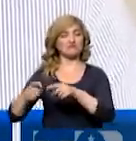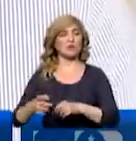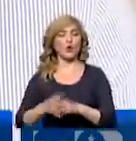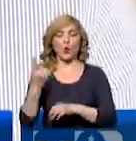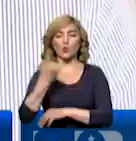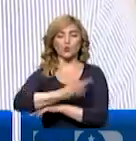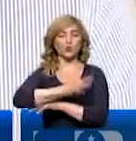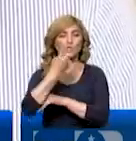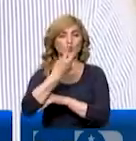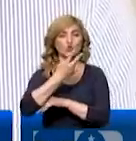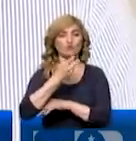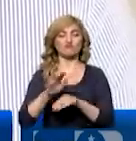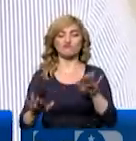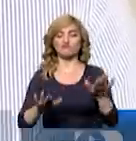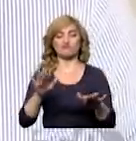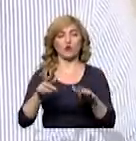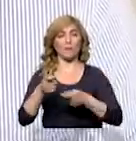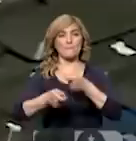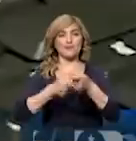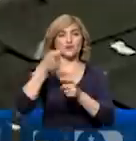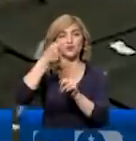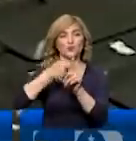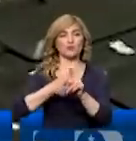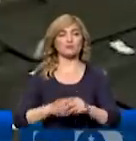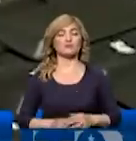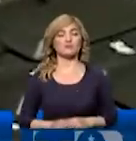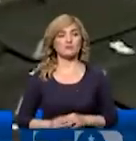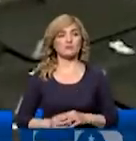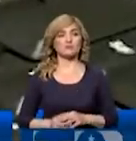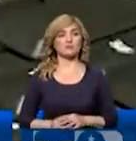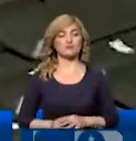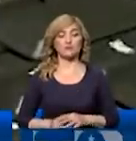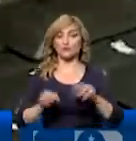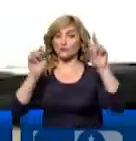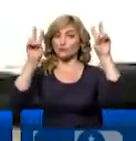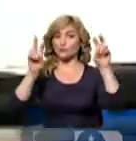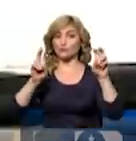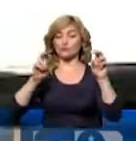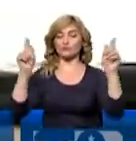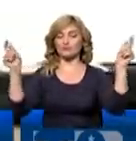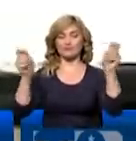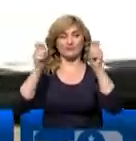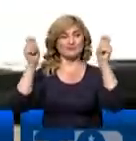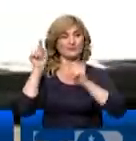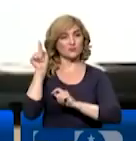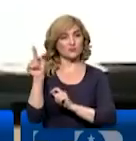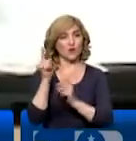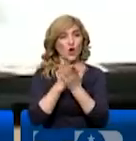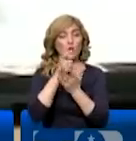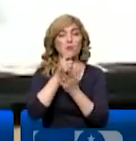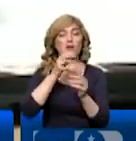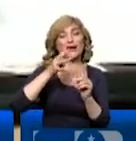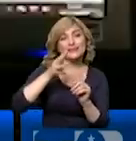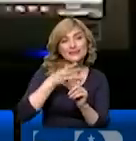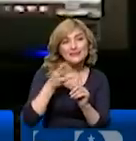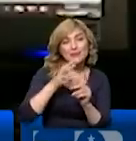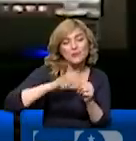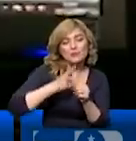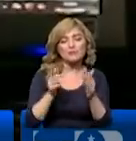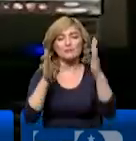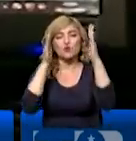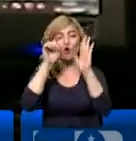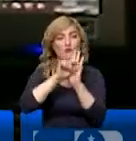dos días hacemos el equivalente a la venta de un mes. Durante el Cyber Monday, que se celebra hoy, los compradores por internet buscan